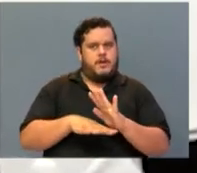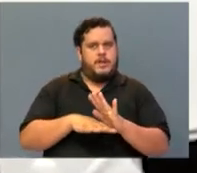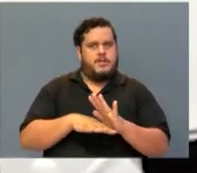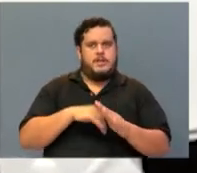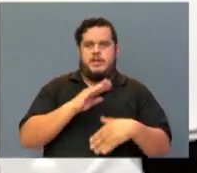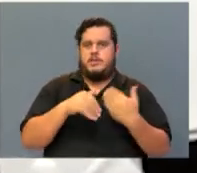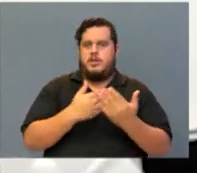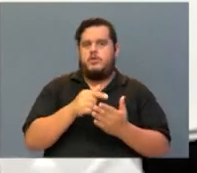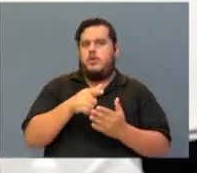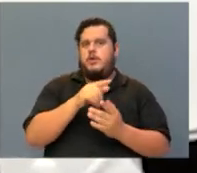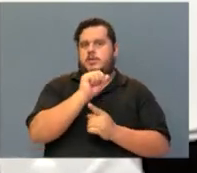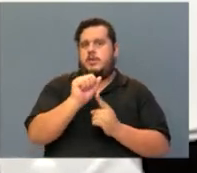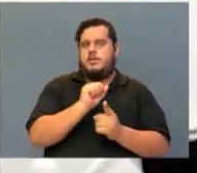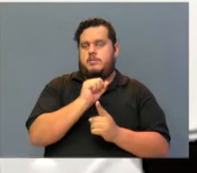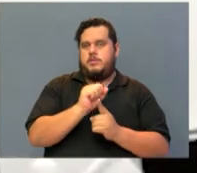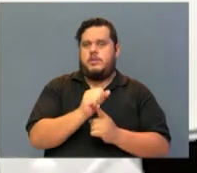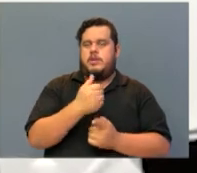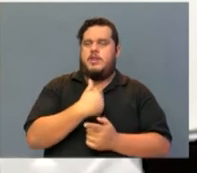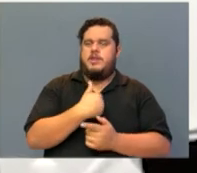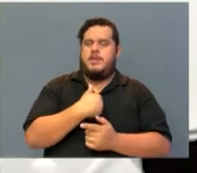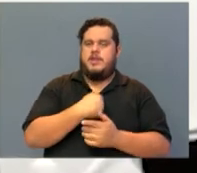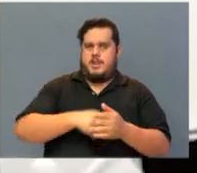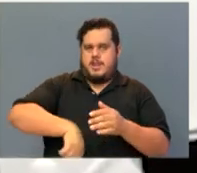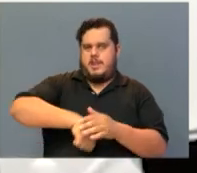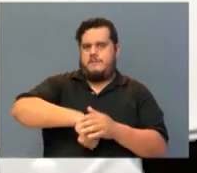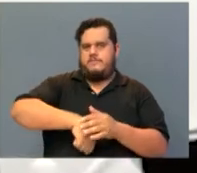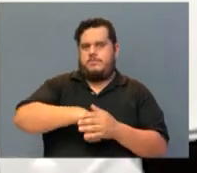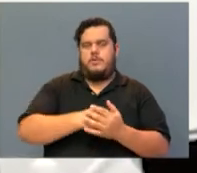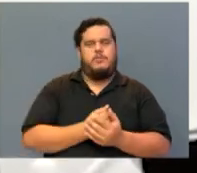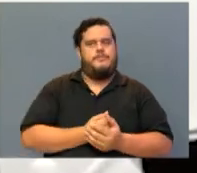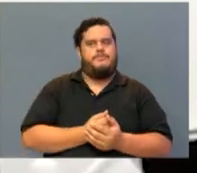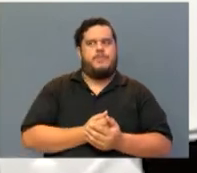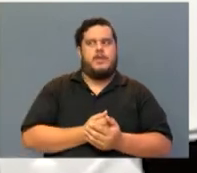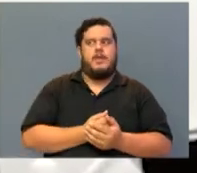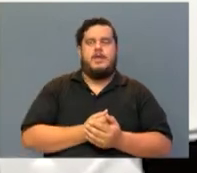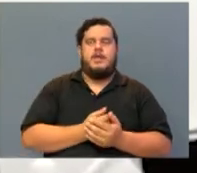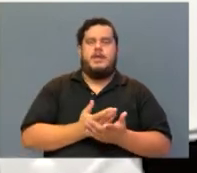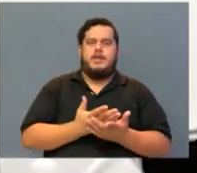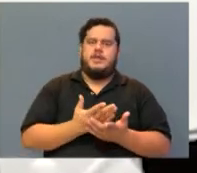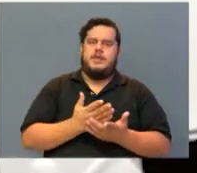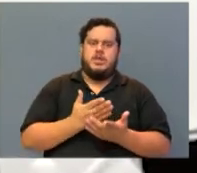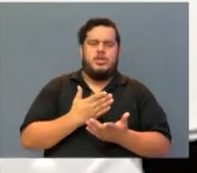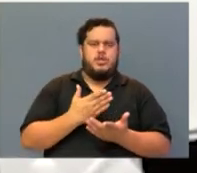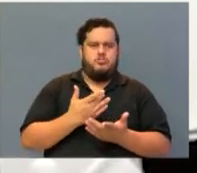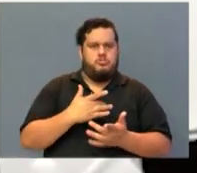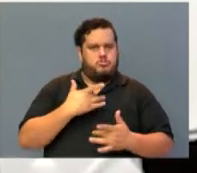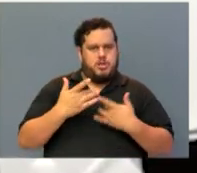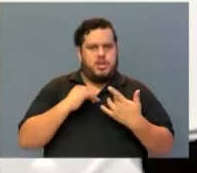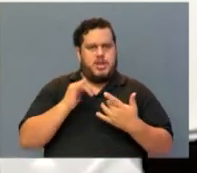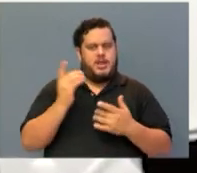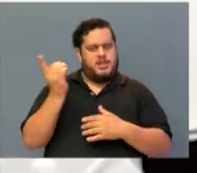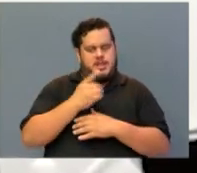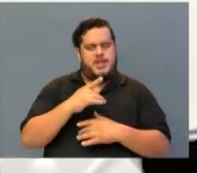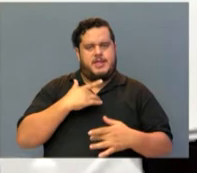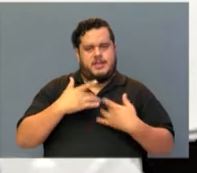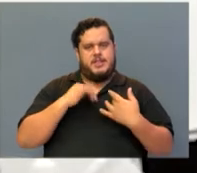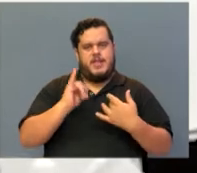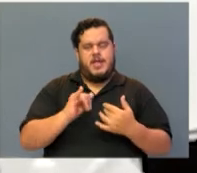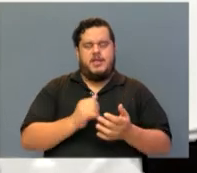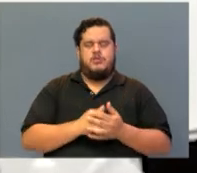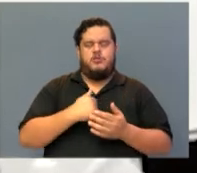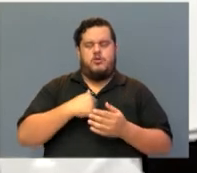de todo este tipo de situaciones que tiene el fútbol. Si el día que deje de sentir esto, pues me voy a retirar, y bueno,